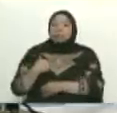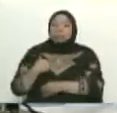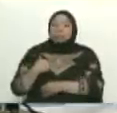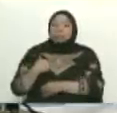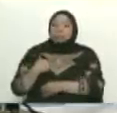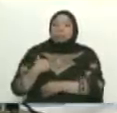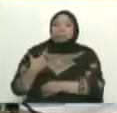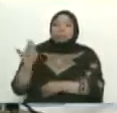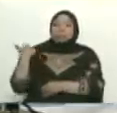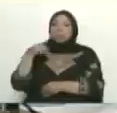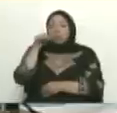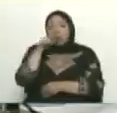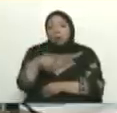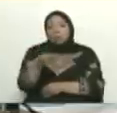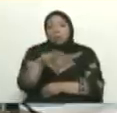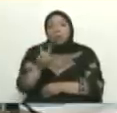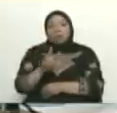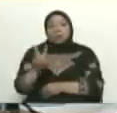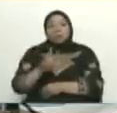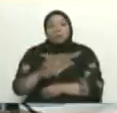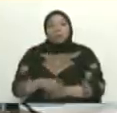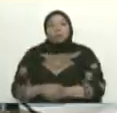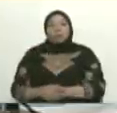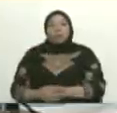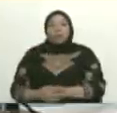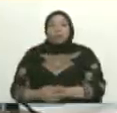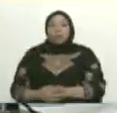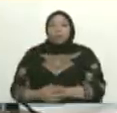a las espaldas del pueblo de Venezuela.